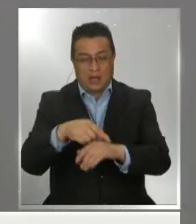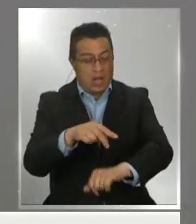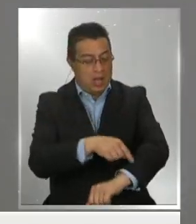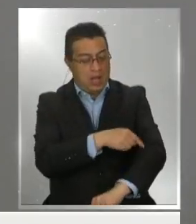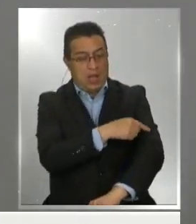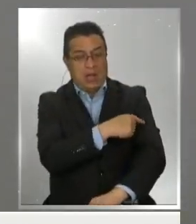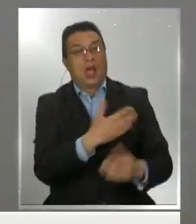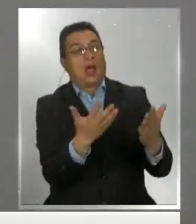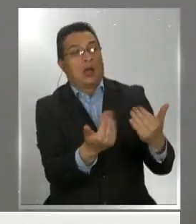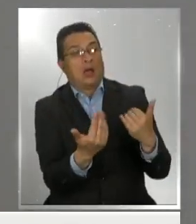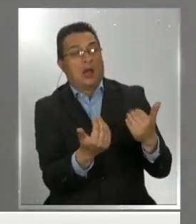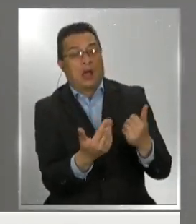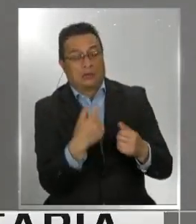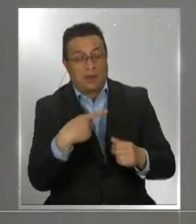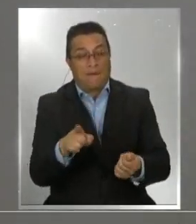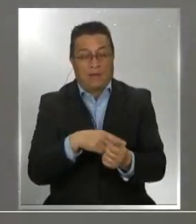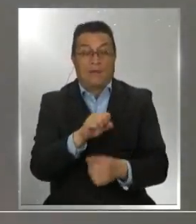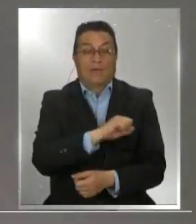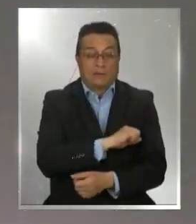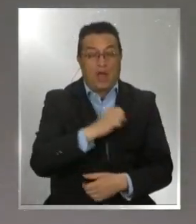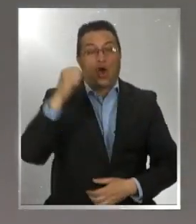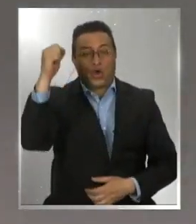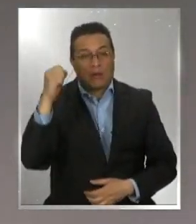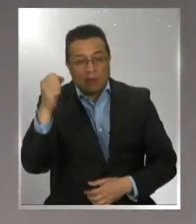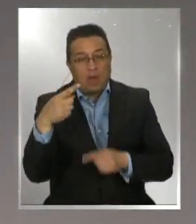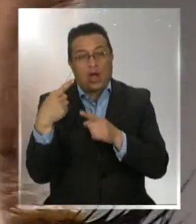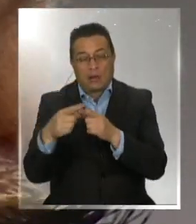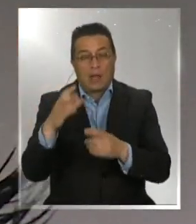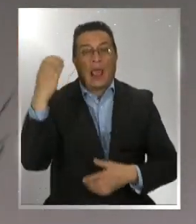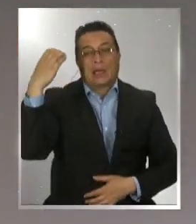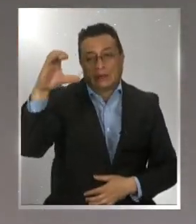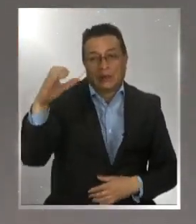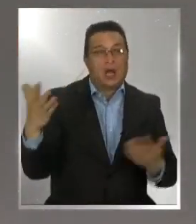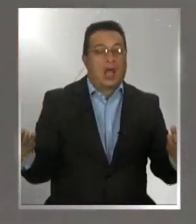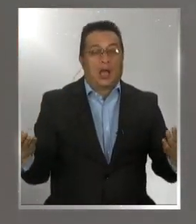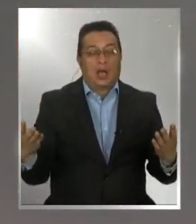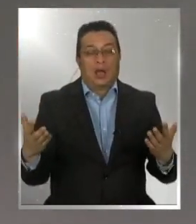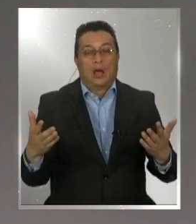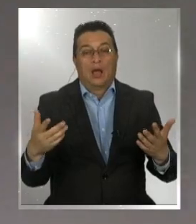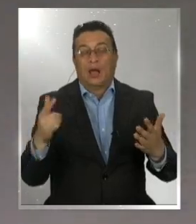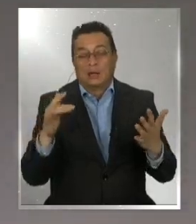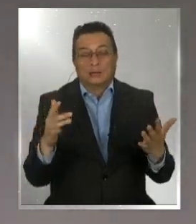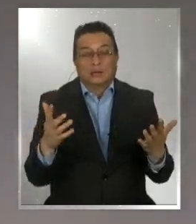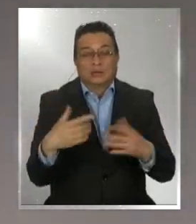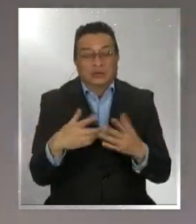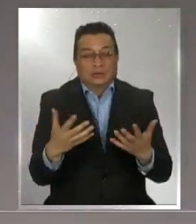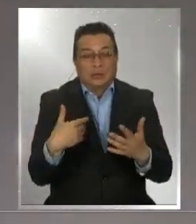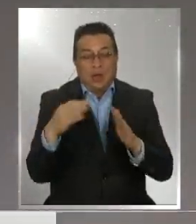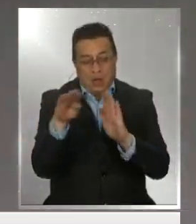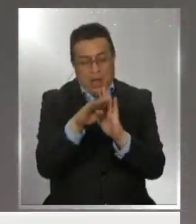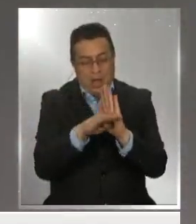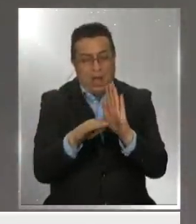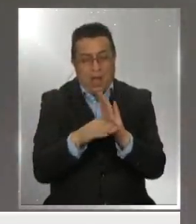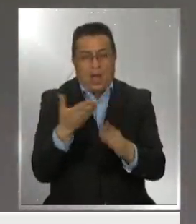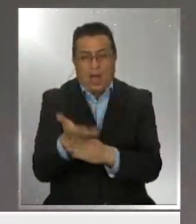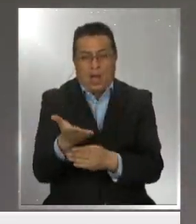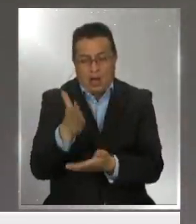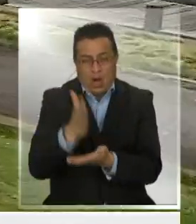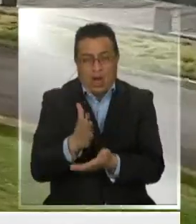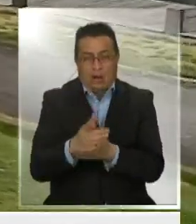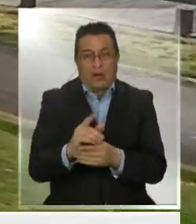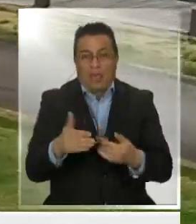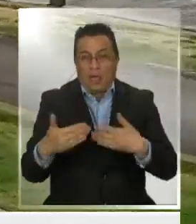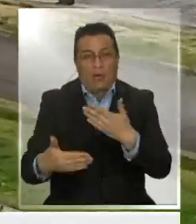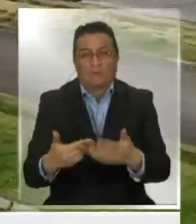familiar que no está aquí, que tiene que irse a Santiago, a Copiapó, a La Serena. Y tantos requisitos no los dejan